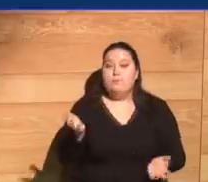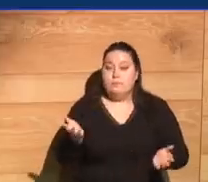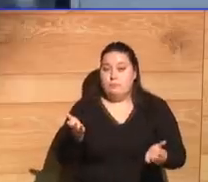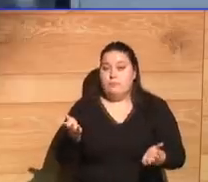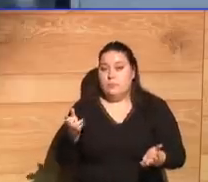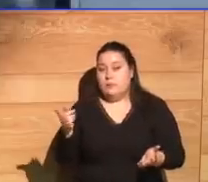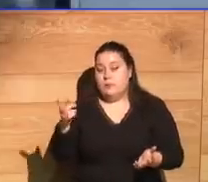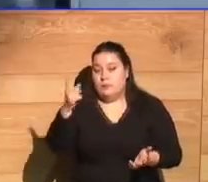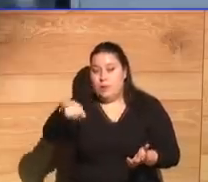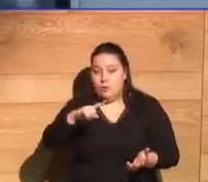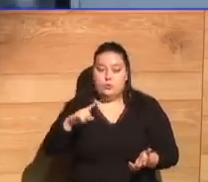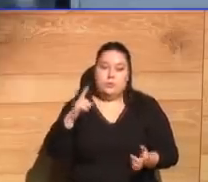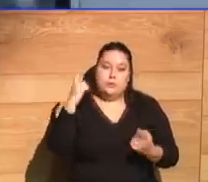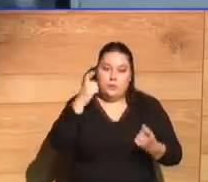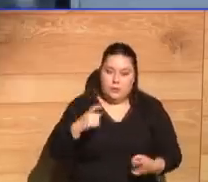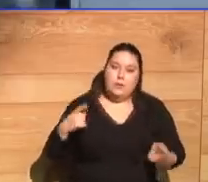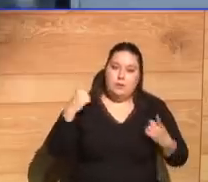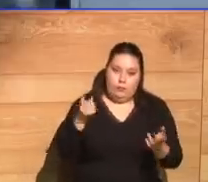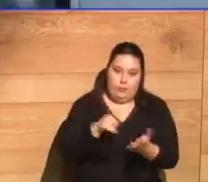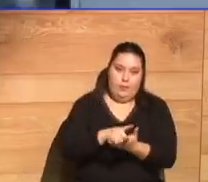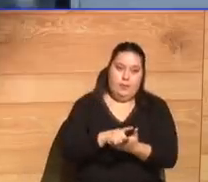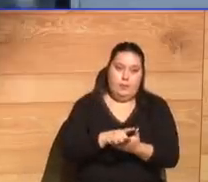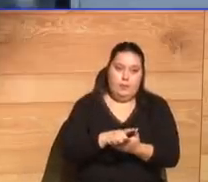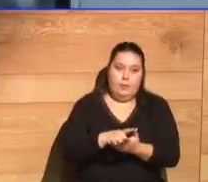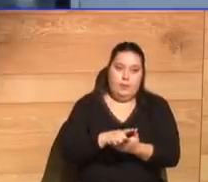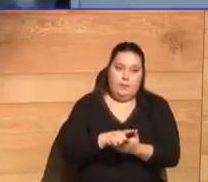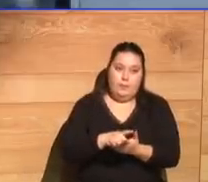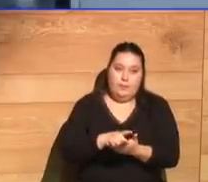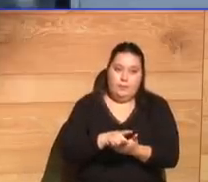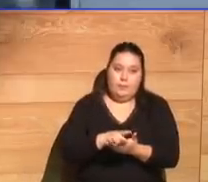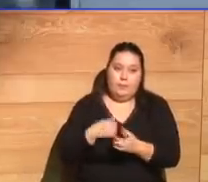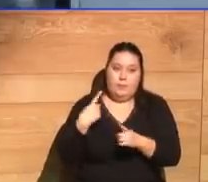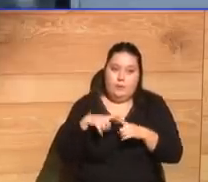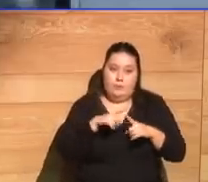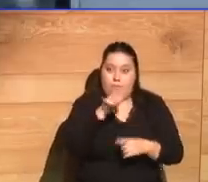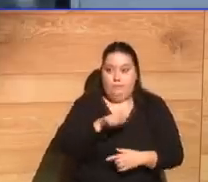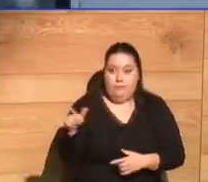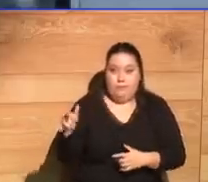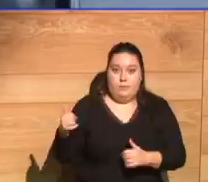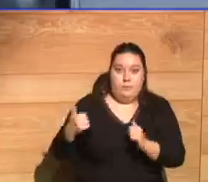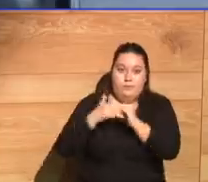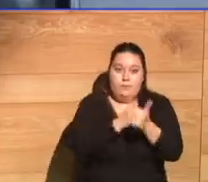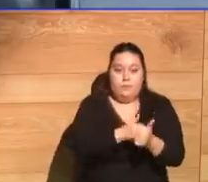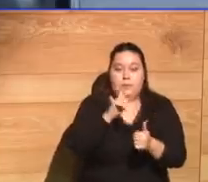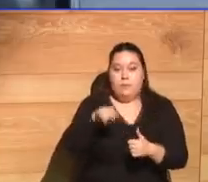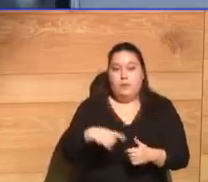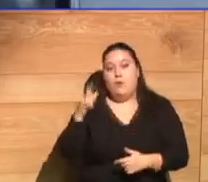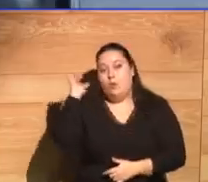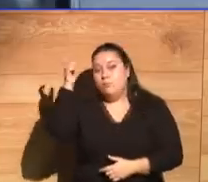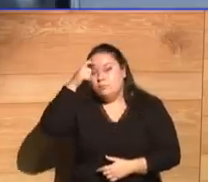ellos, insisto, con todos sus ínfulas de traperos venidos a más, pero también tenían ese